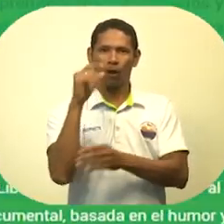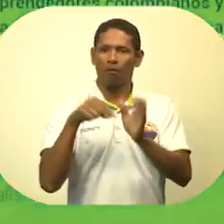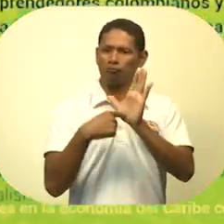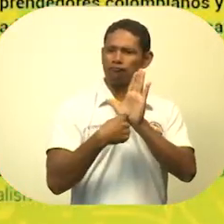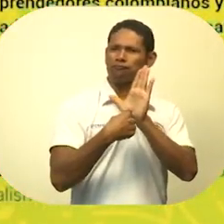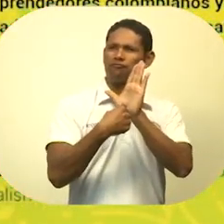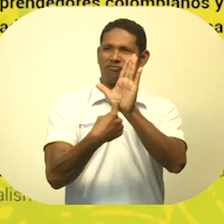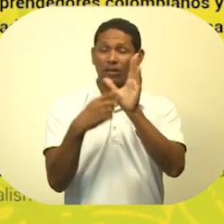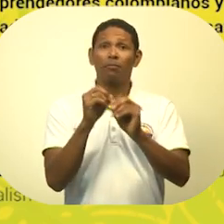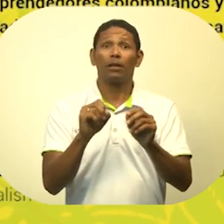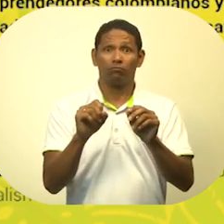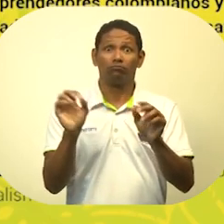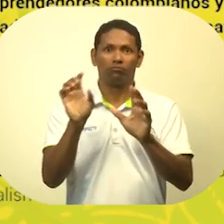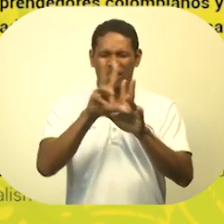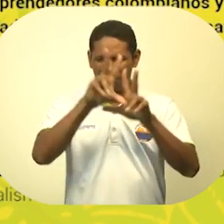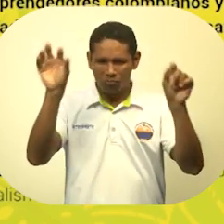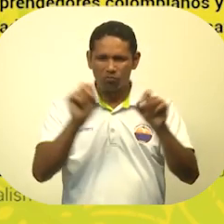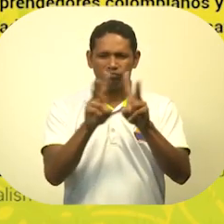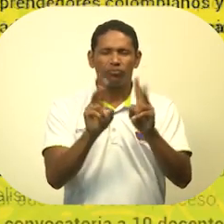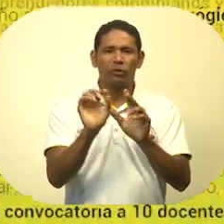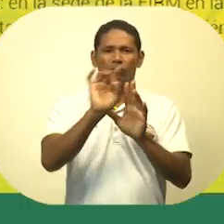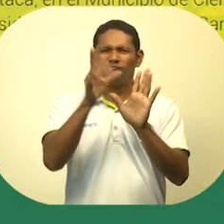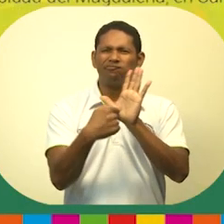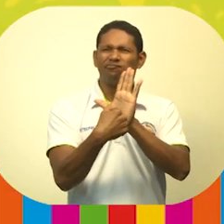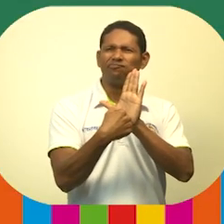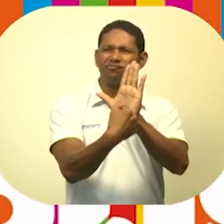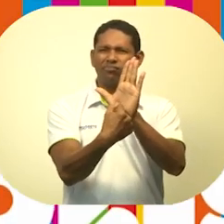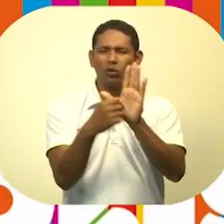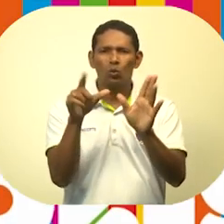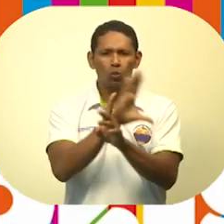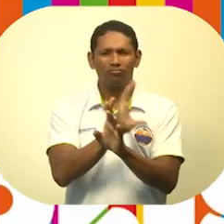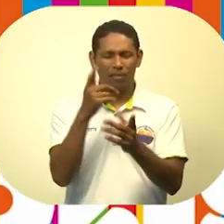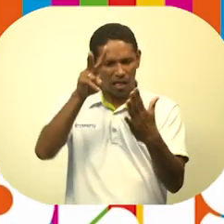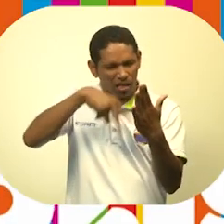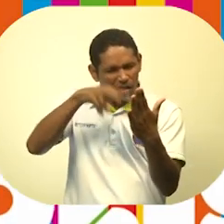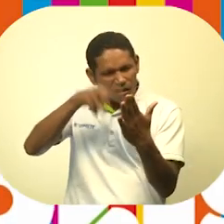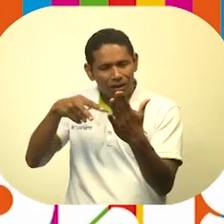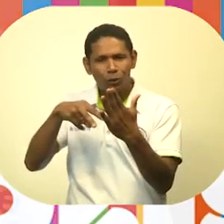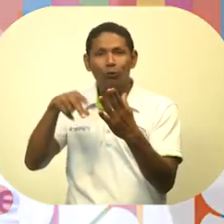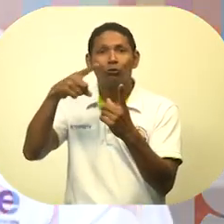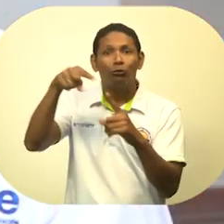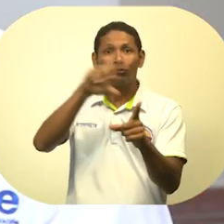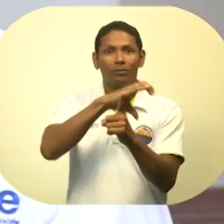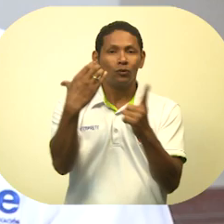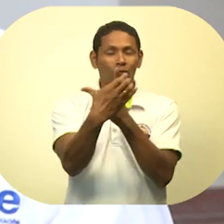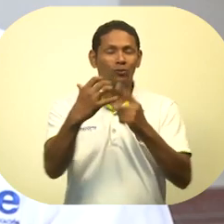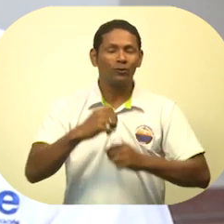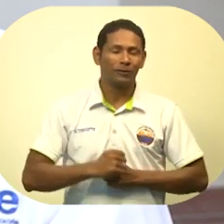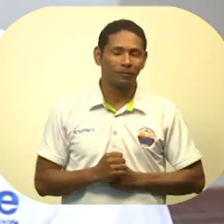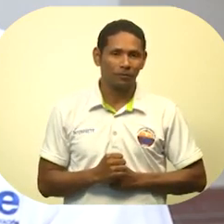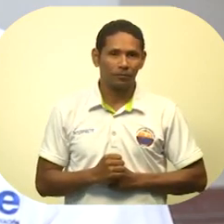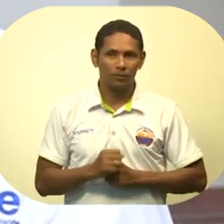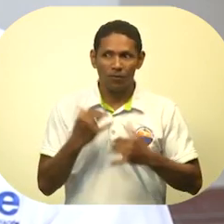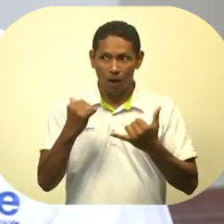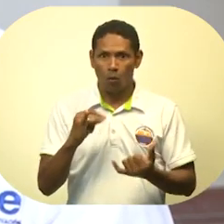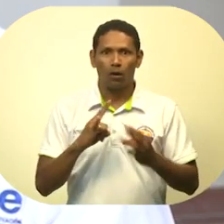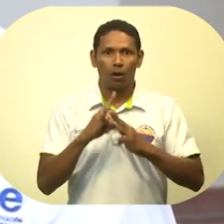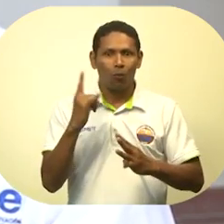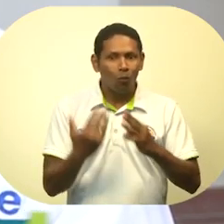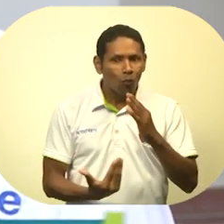una plataforma física y digital que gira alrededor de la literatura y el turismo cultural. La universidad está proponiendo nuevos